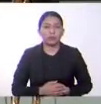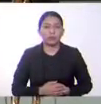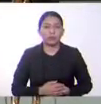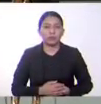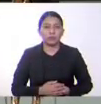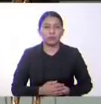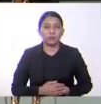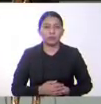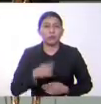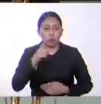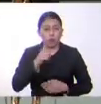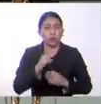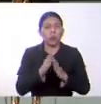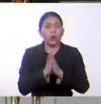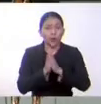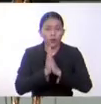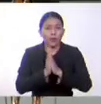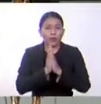Hora.